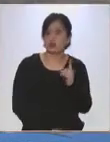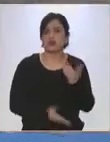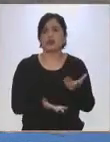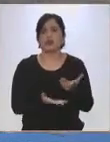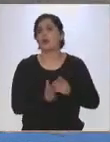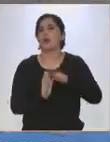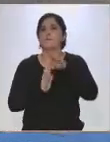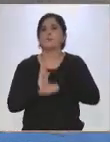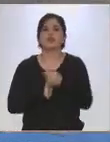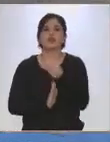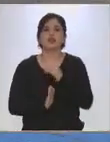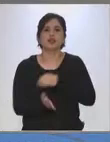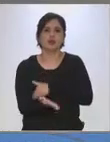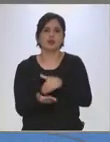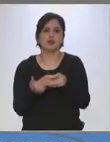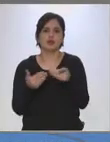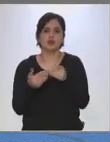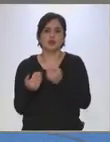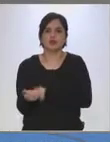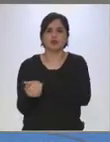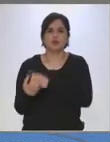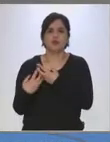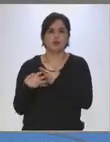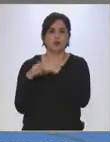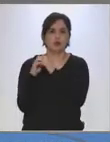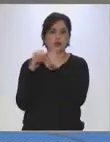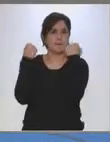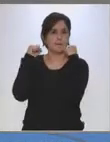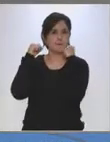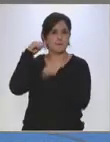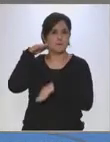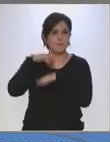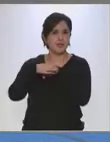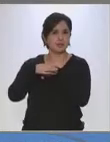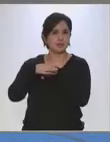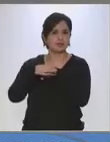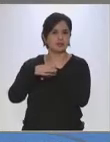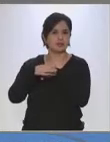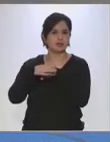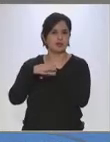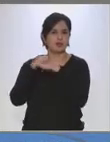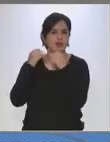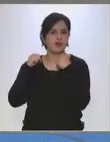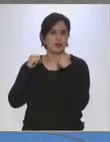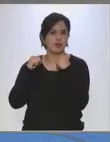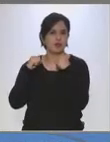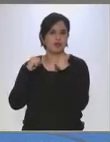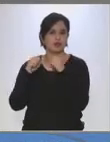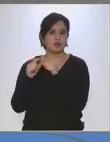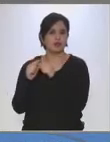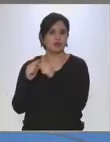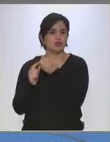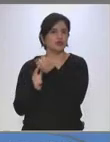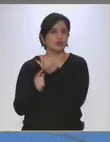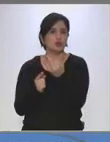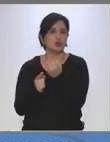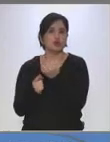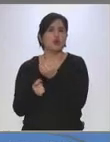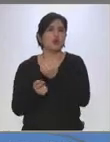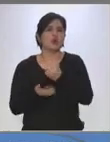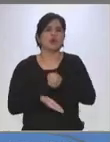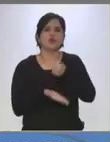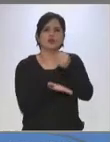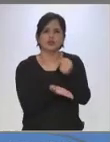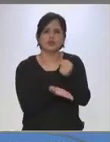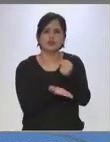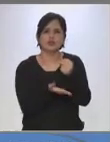menos de 30 millones de dólares van el fortalecimiento del alto rendimiento convencional y paralímpico de esa cifra cuánto recibe el deporte